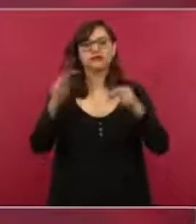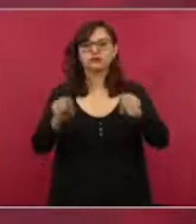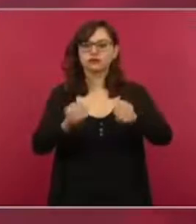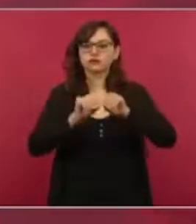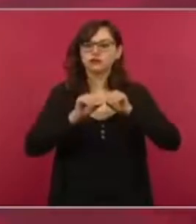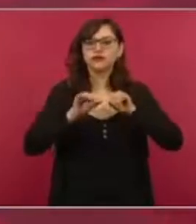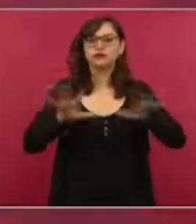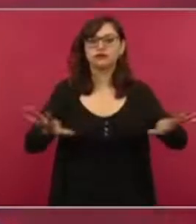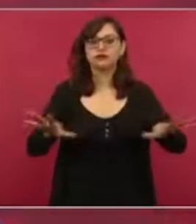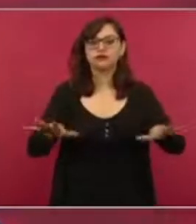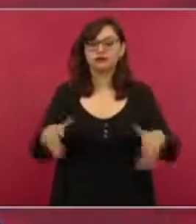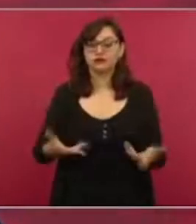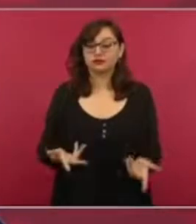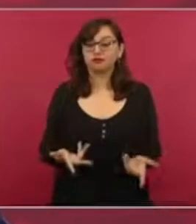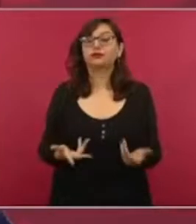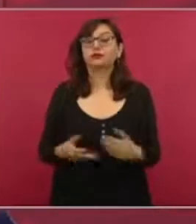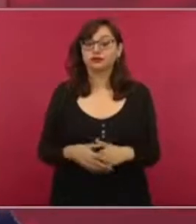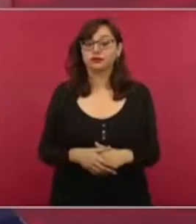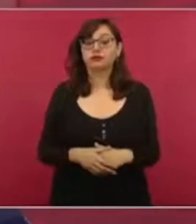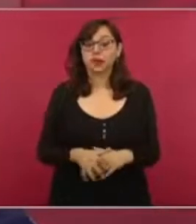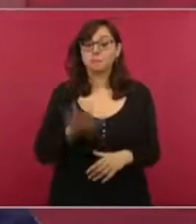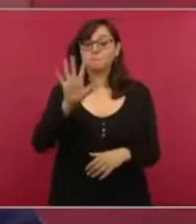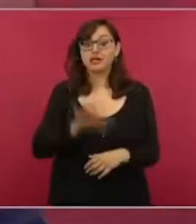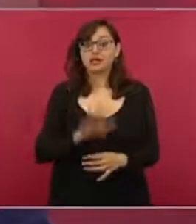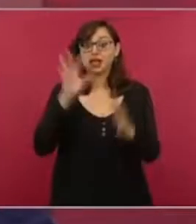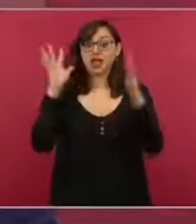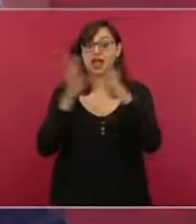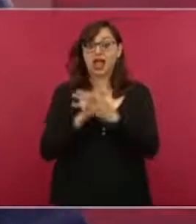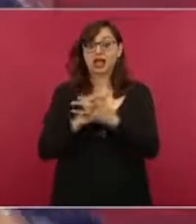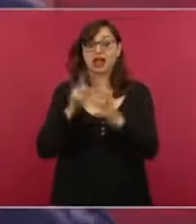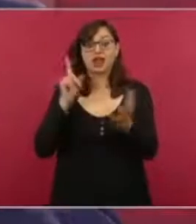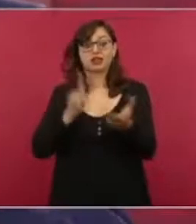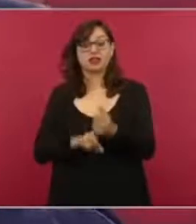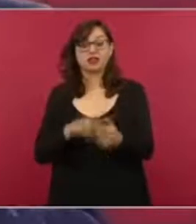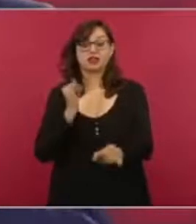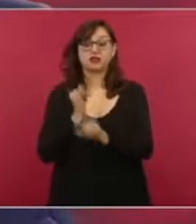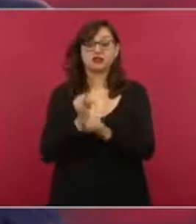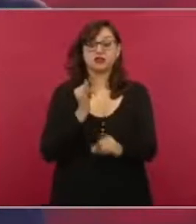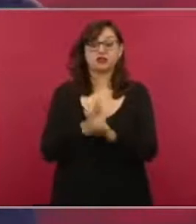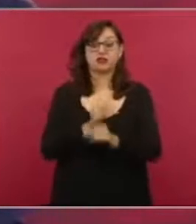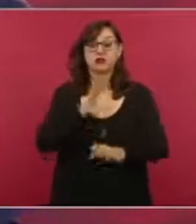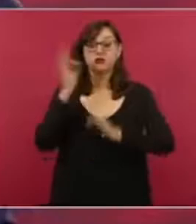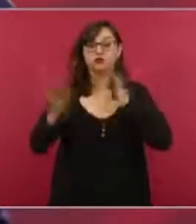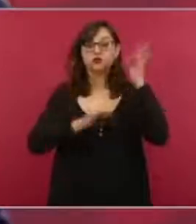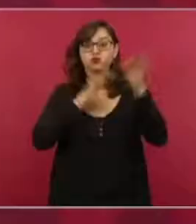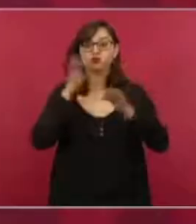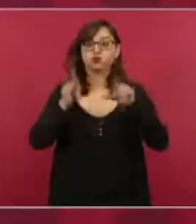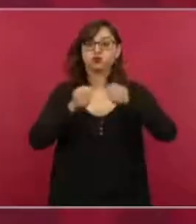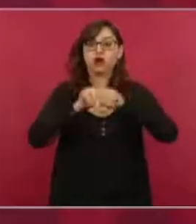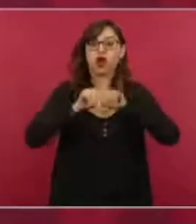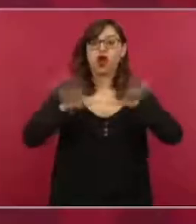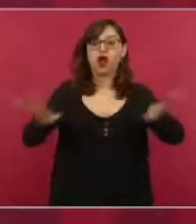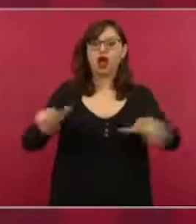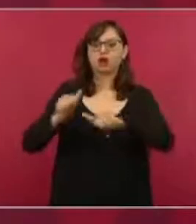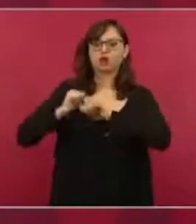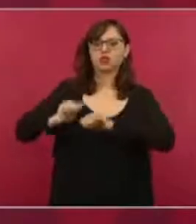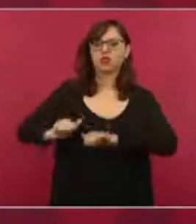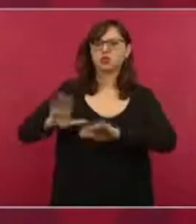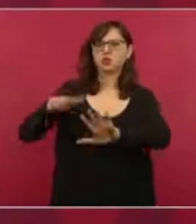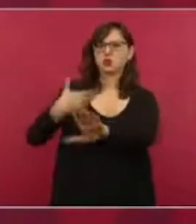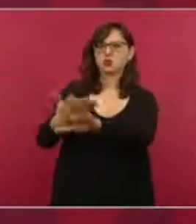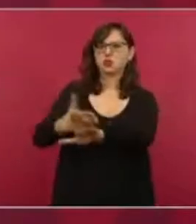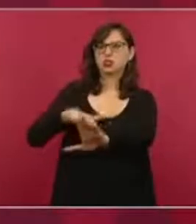Golpes de estados mediáticos, o sea, para ir socavando autoridades. Ahora yo